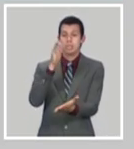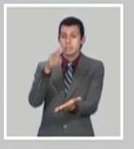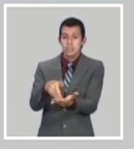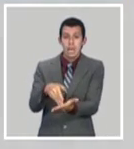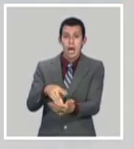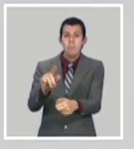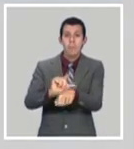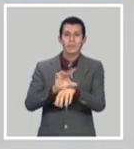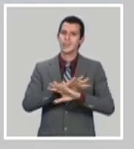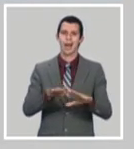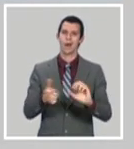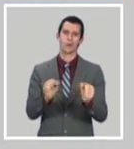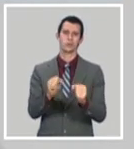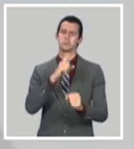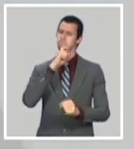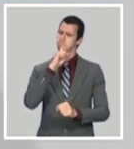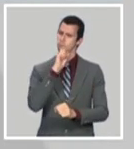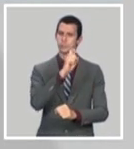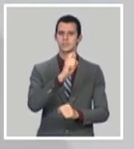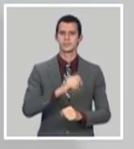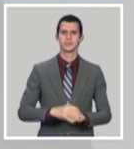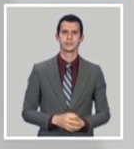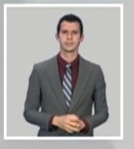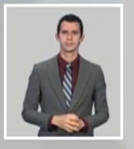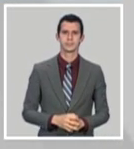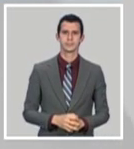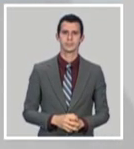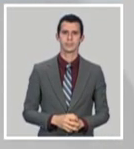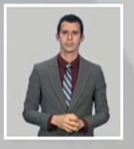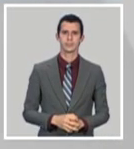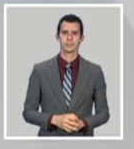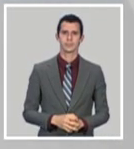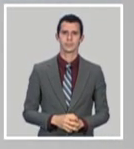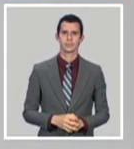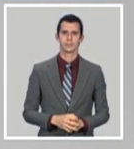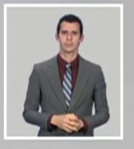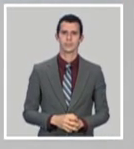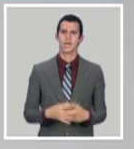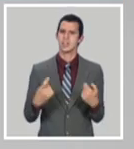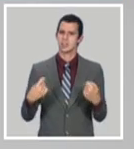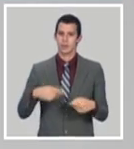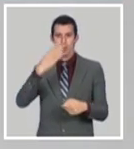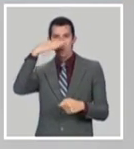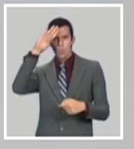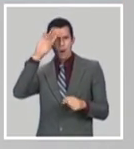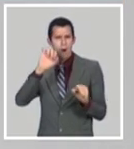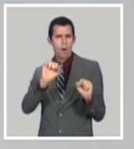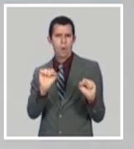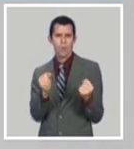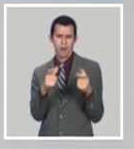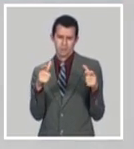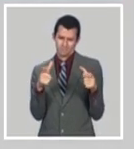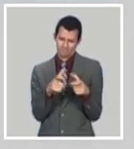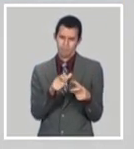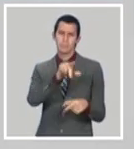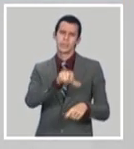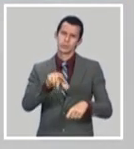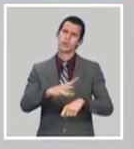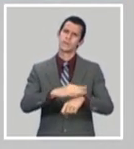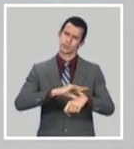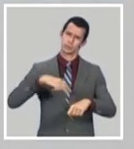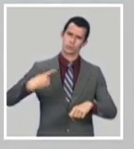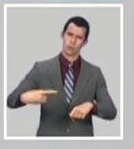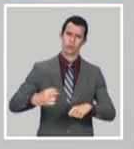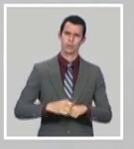esto, si no desacelera la transmisión, como comentaba, la situación sería mucho más difícil. Entonces yo creo que nosotros tenemos que